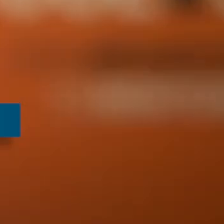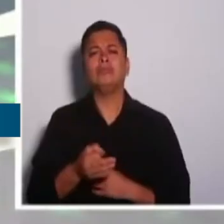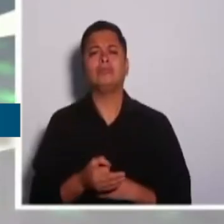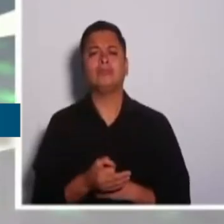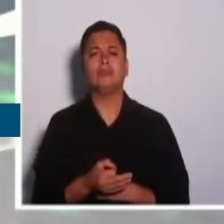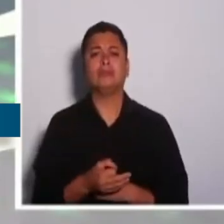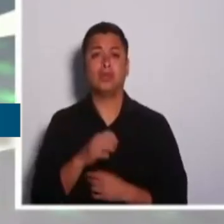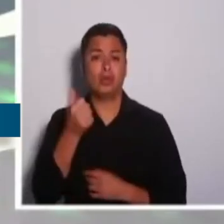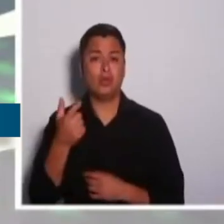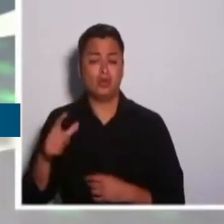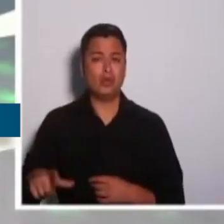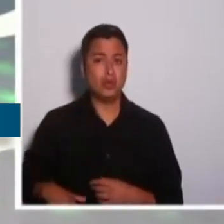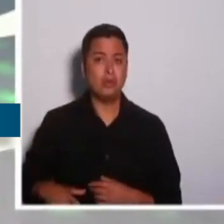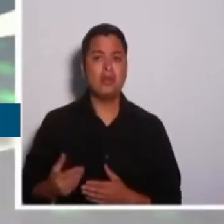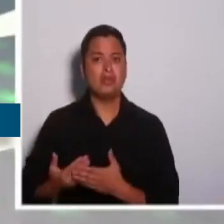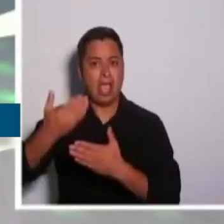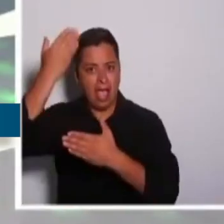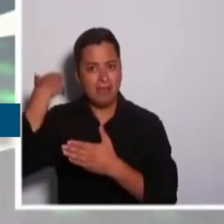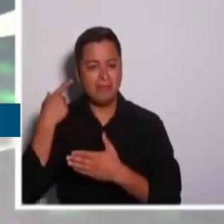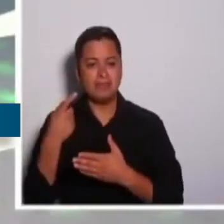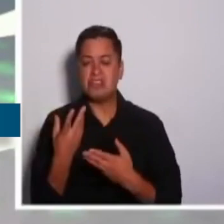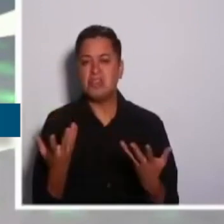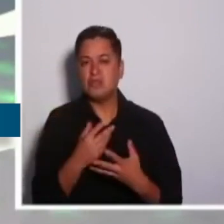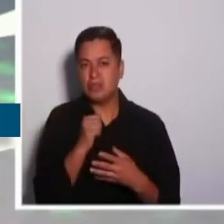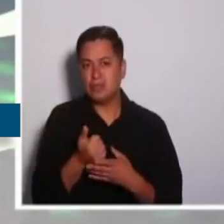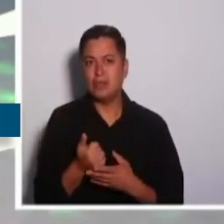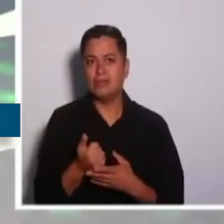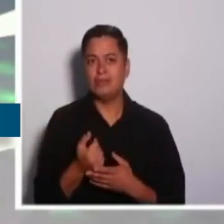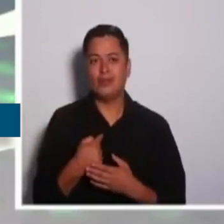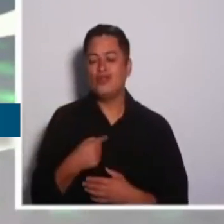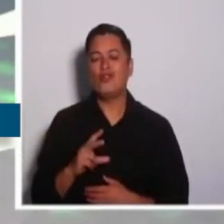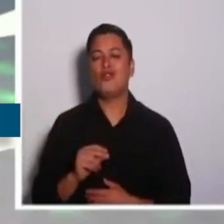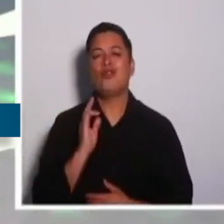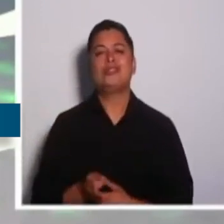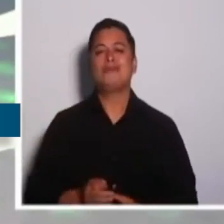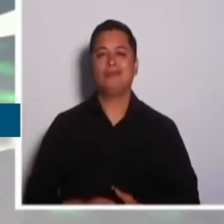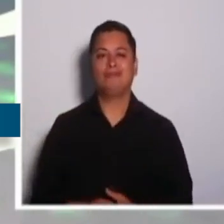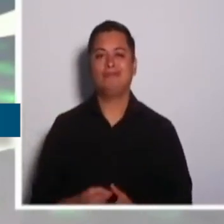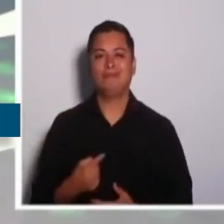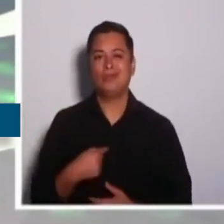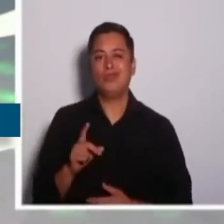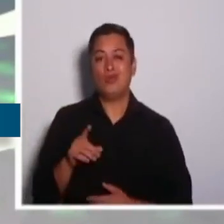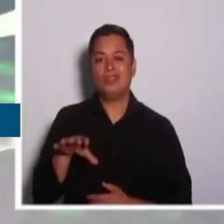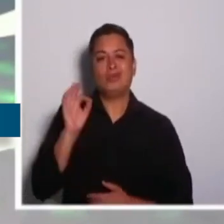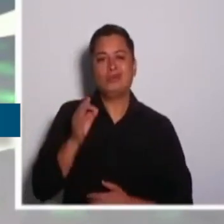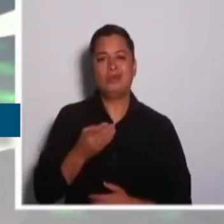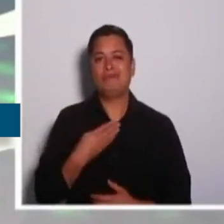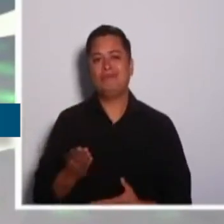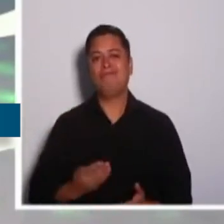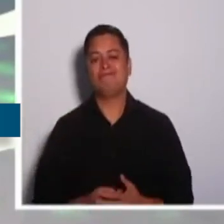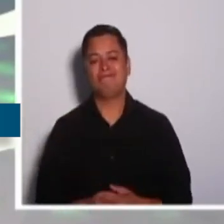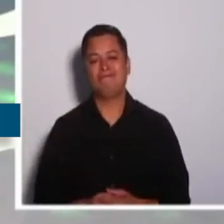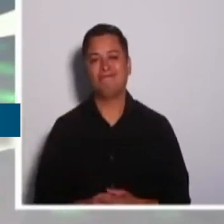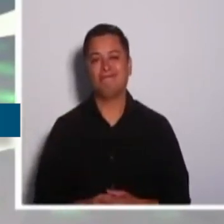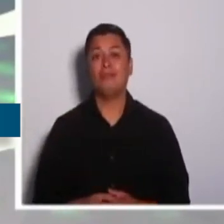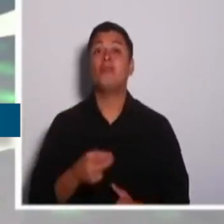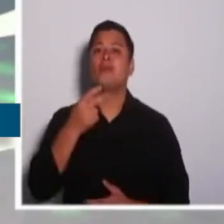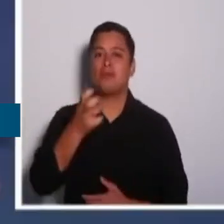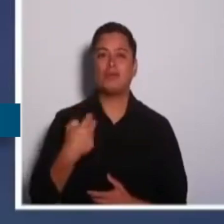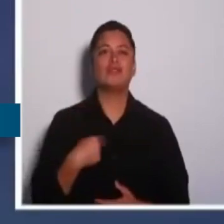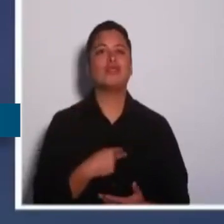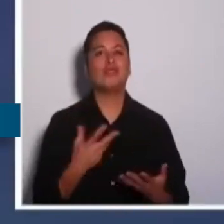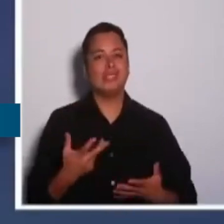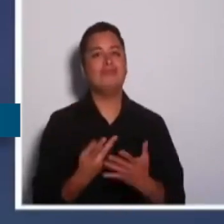excusa para no ser las mejores en la historia de la ciudad durante su discurso el alcalde destacó los resultados alcanzados en los rubros más